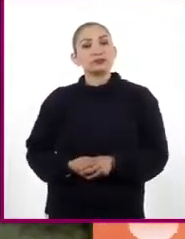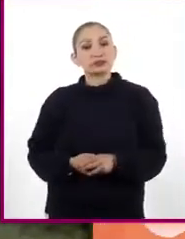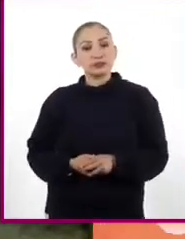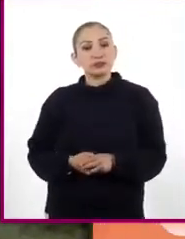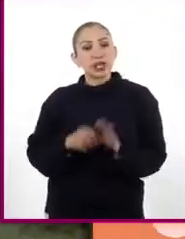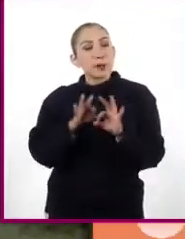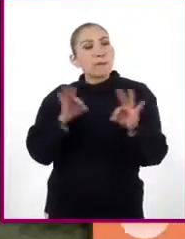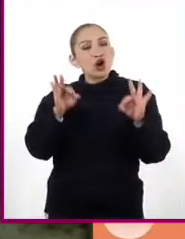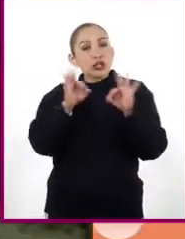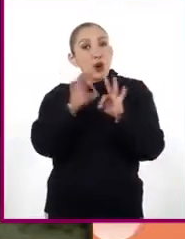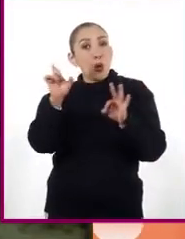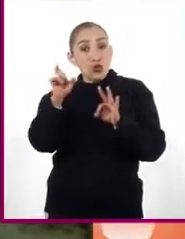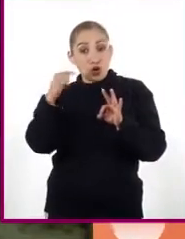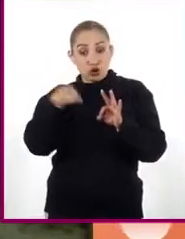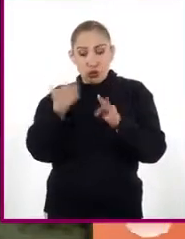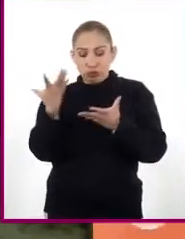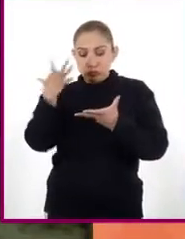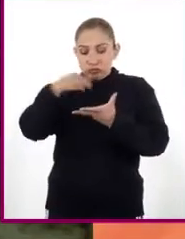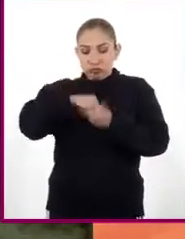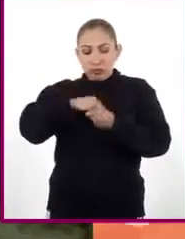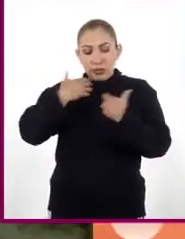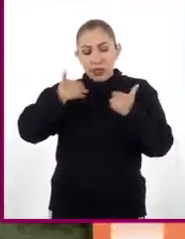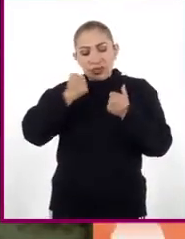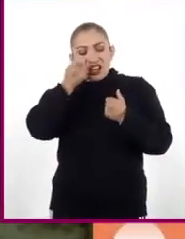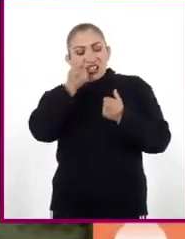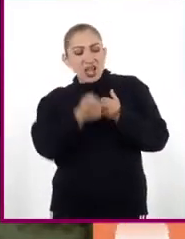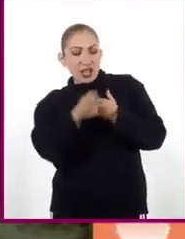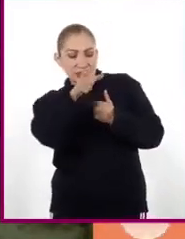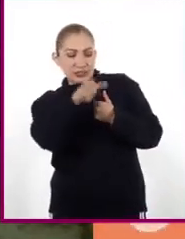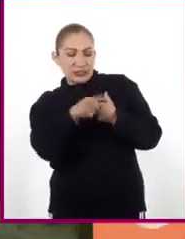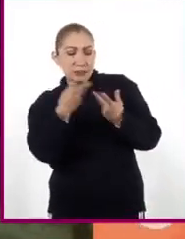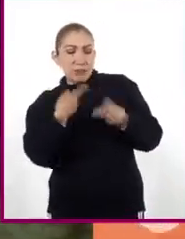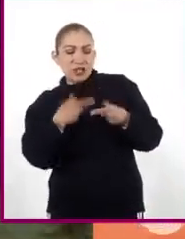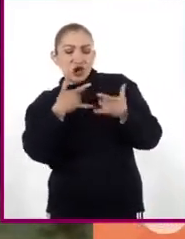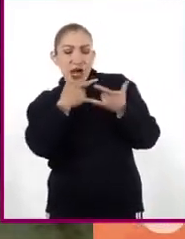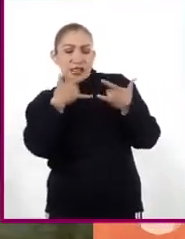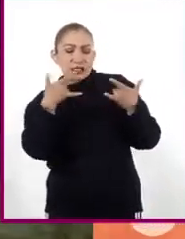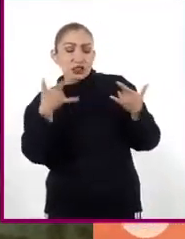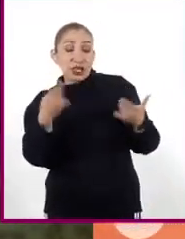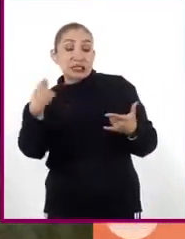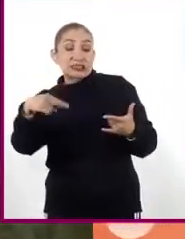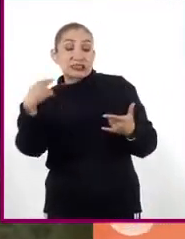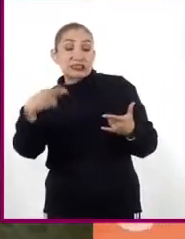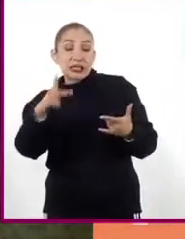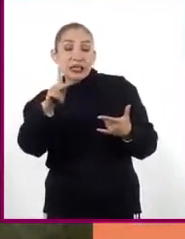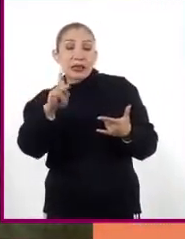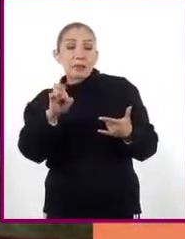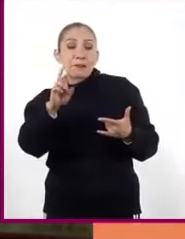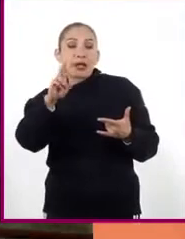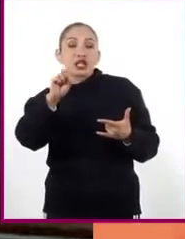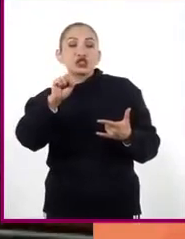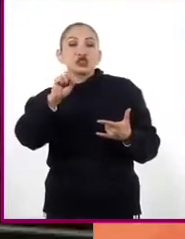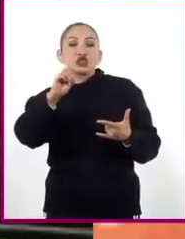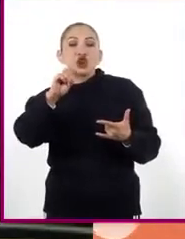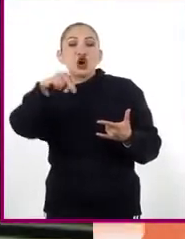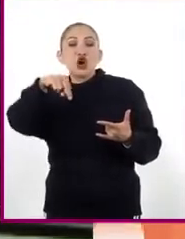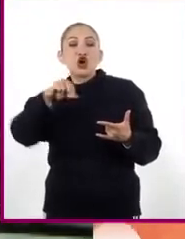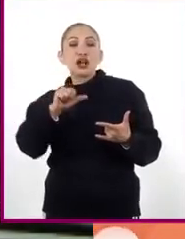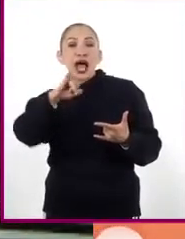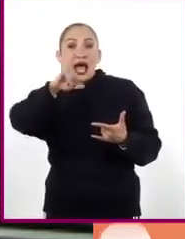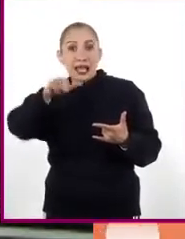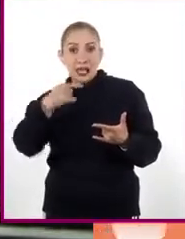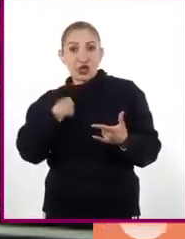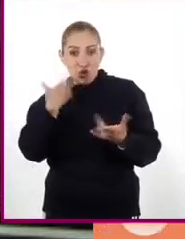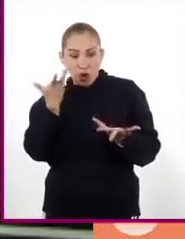Es importante cuando se interpreta comprender muy bien lo que llamamos el personaje, que es aquel a quien